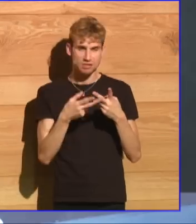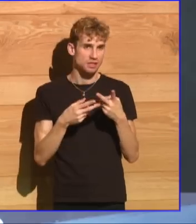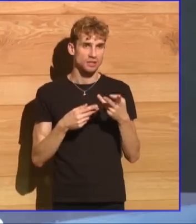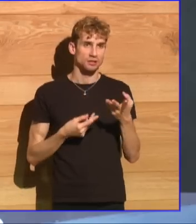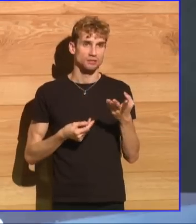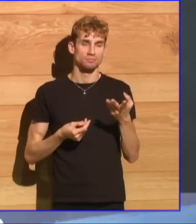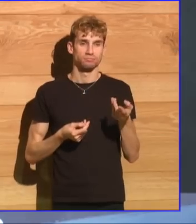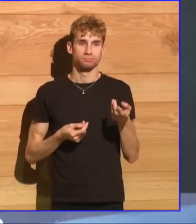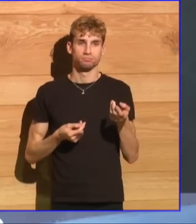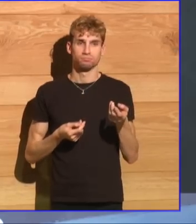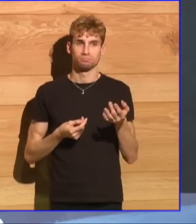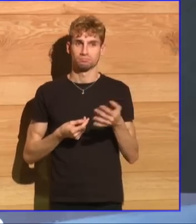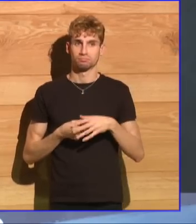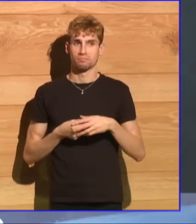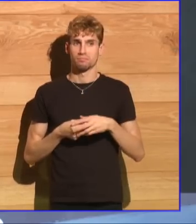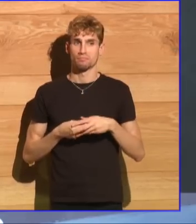Parque Jurásico, no